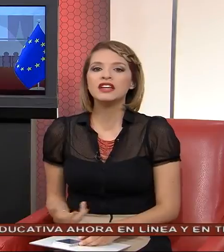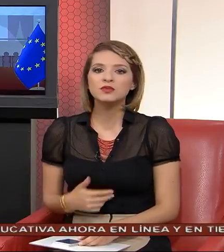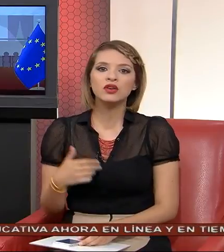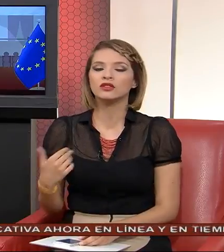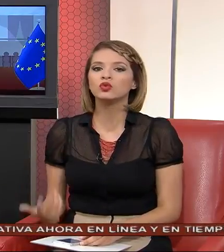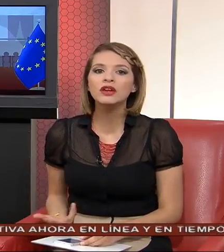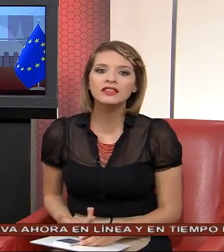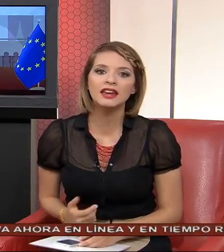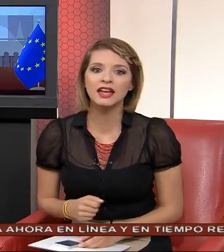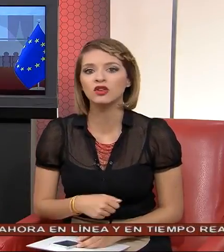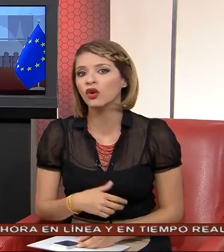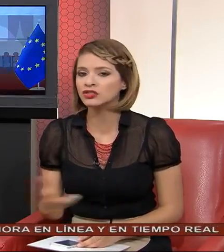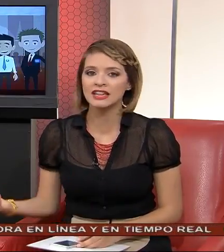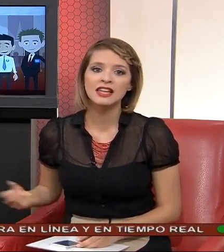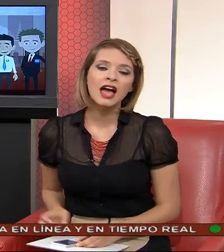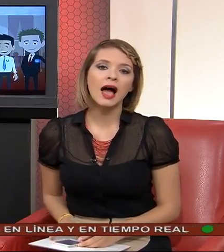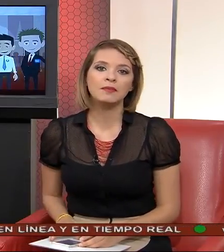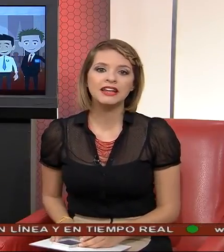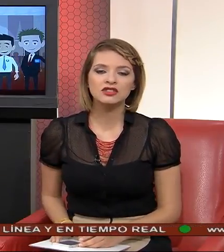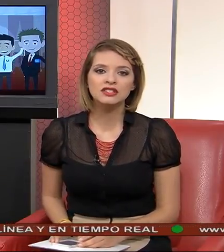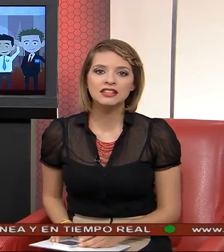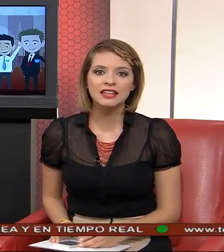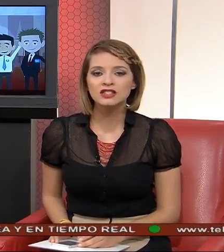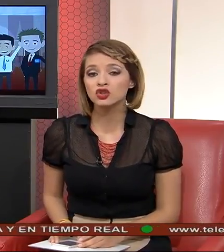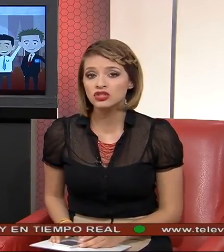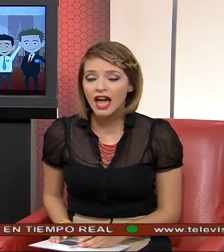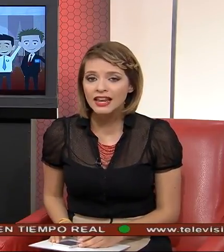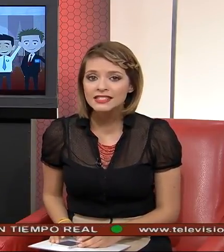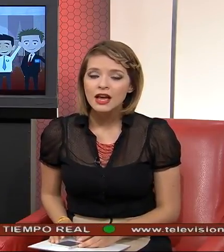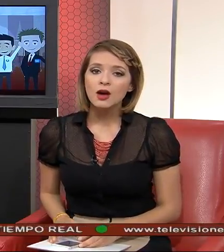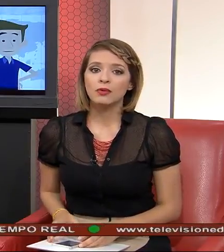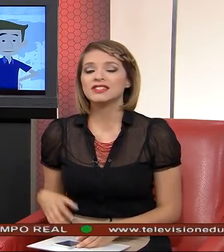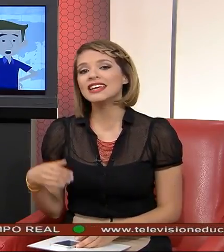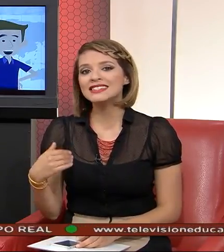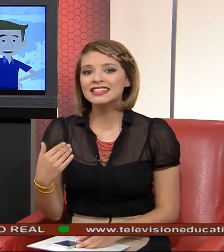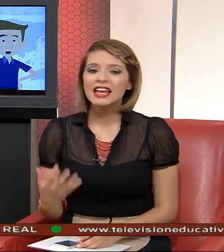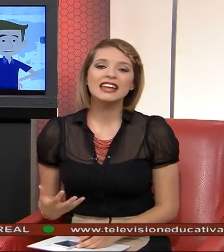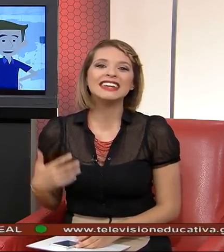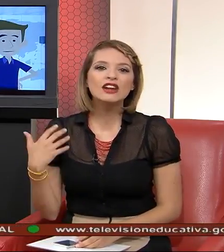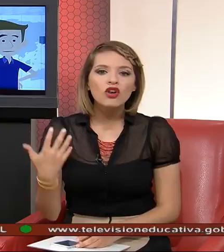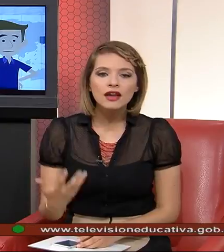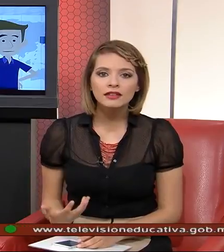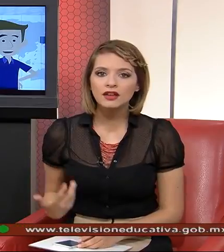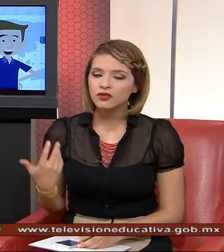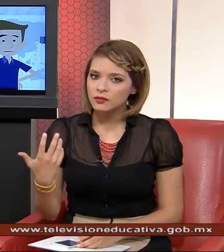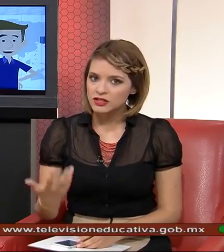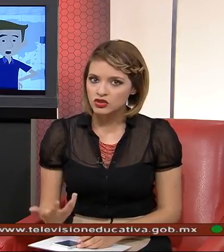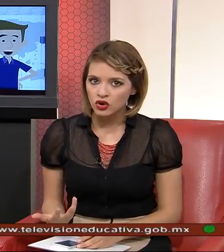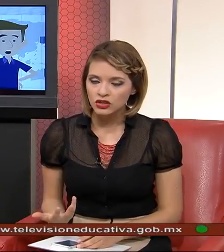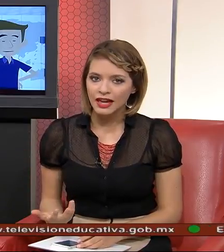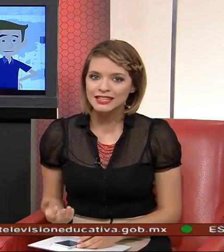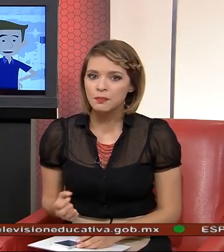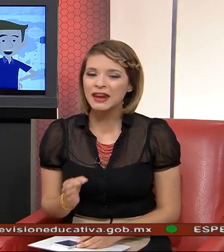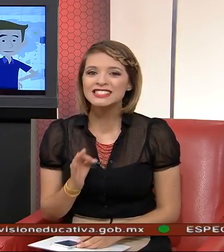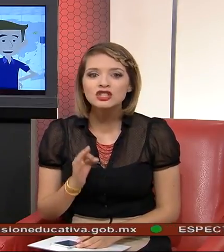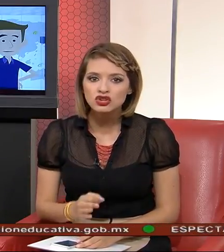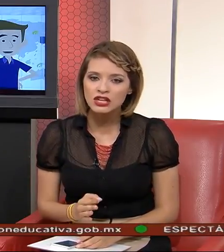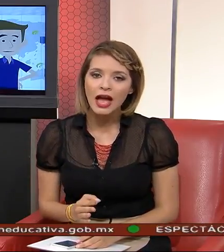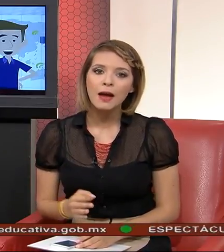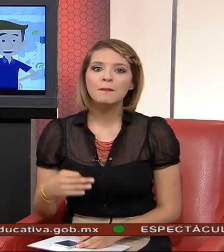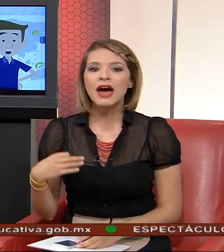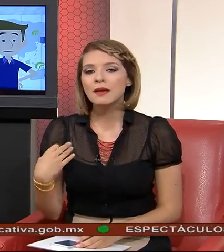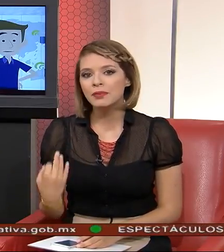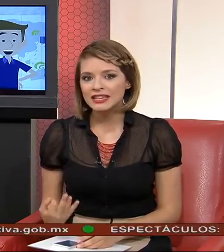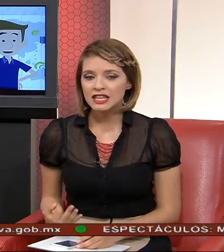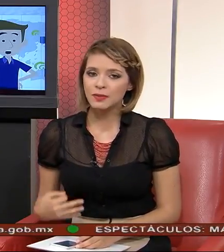en Facebook, en Twitter, en otras aplicaciones y redes sociales, pues estas recolectan información que es